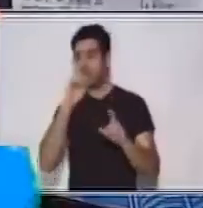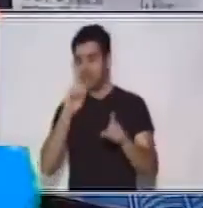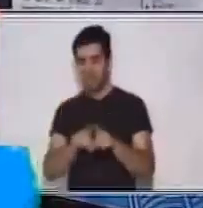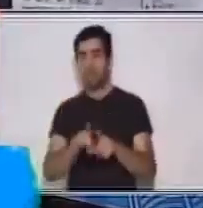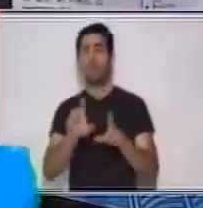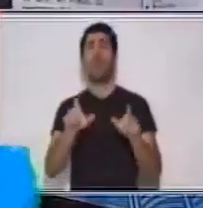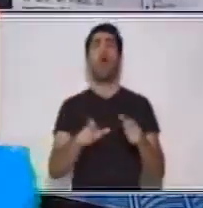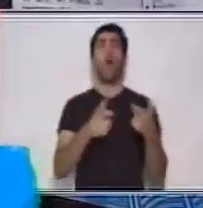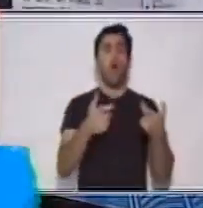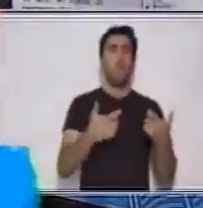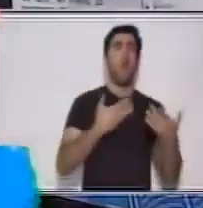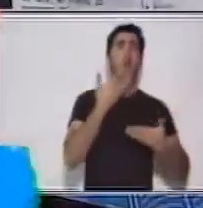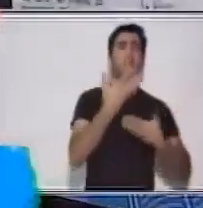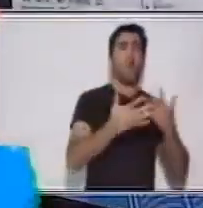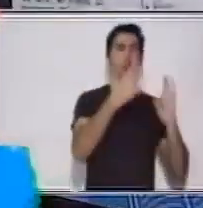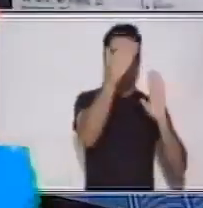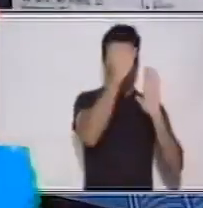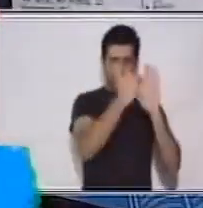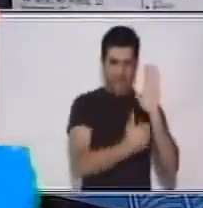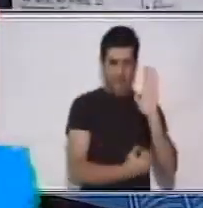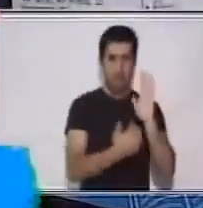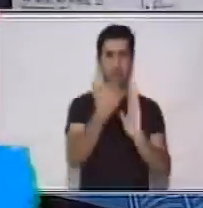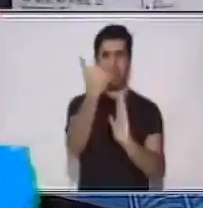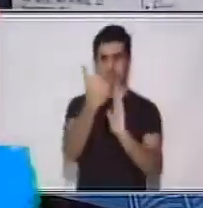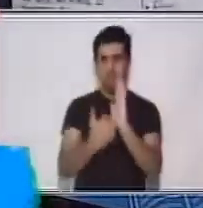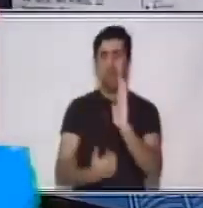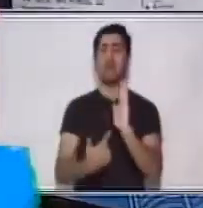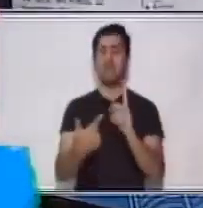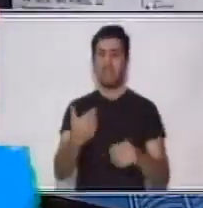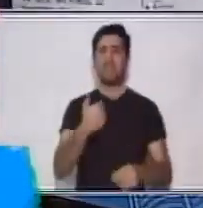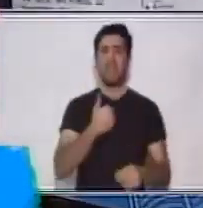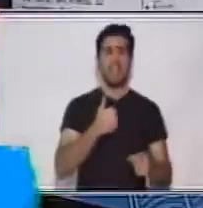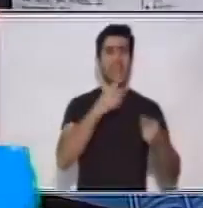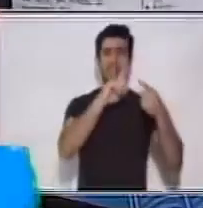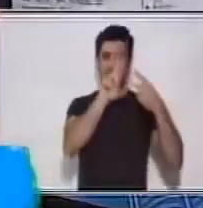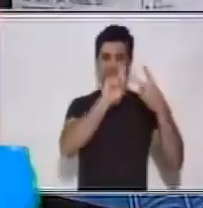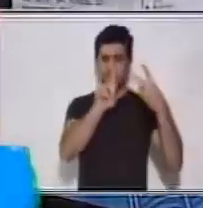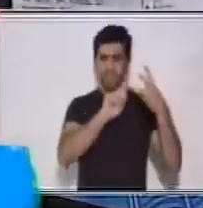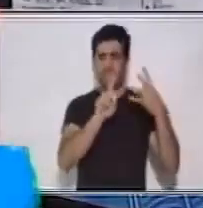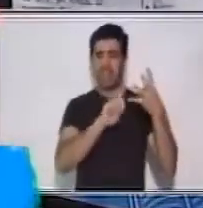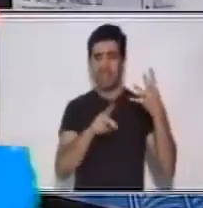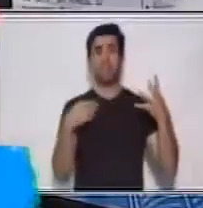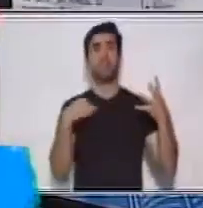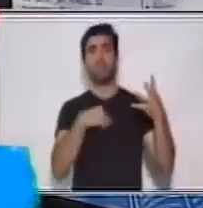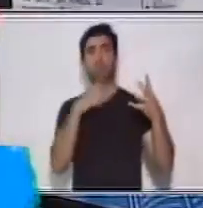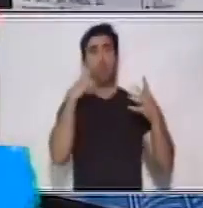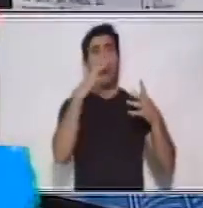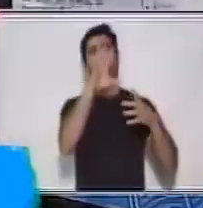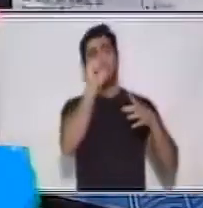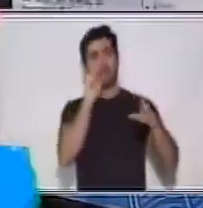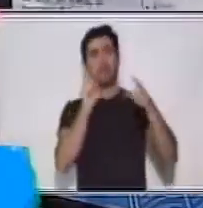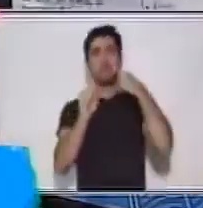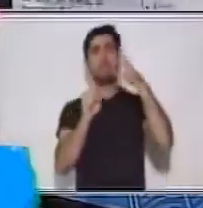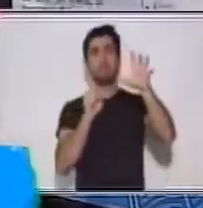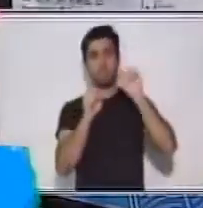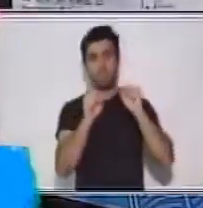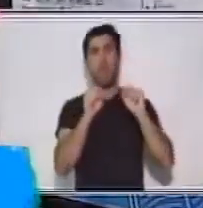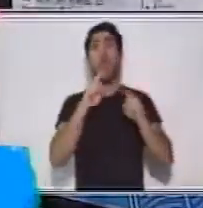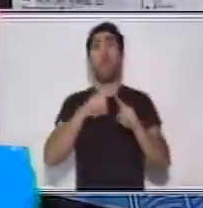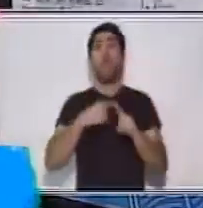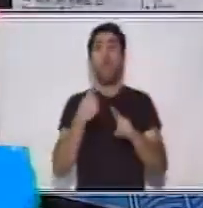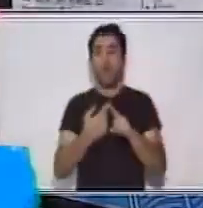a la poesía. Y la poesía tiene varios elementos que hay que tomarlos en cuenta cuando